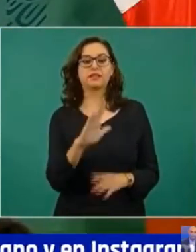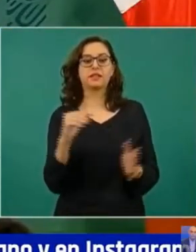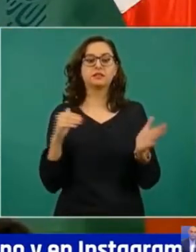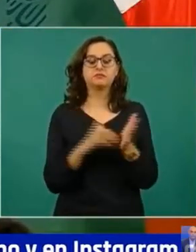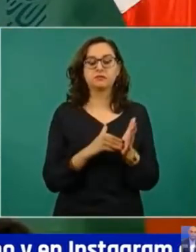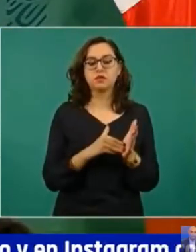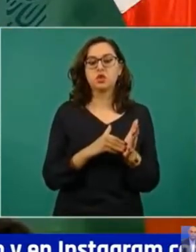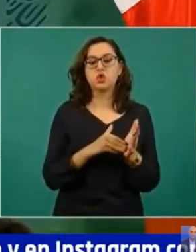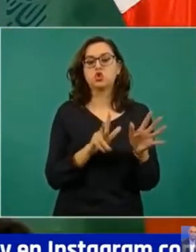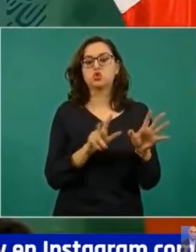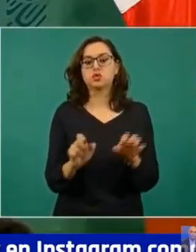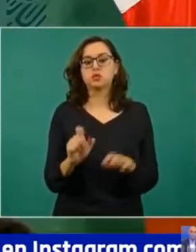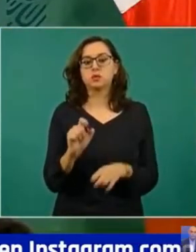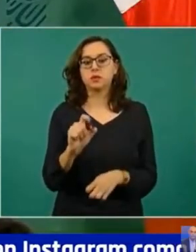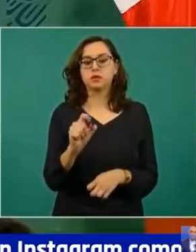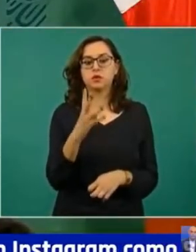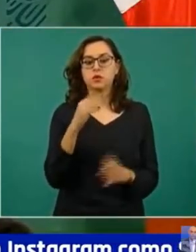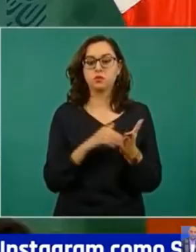10,824 millones